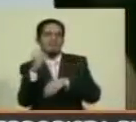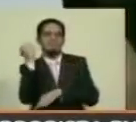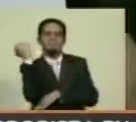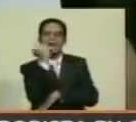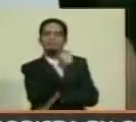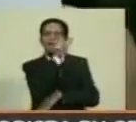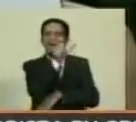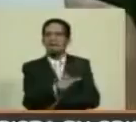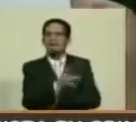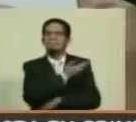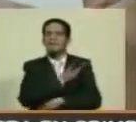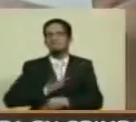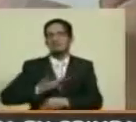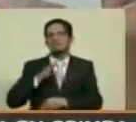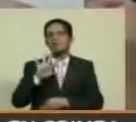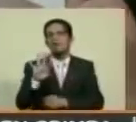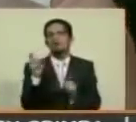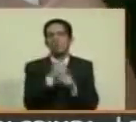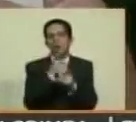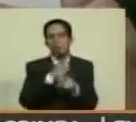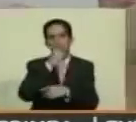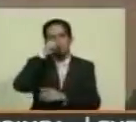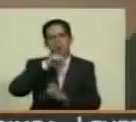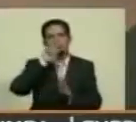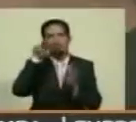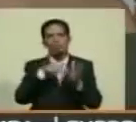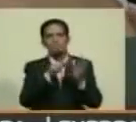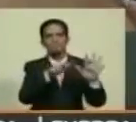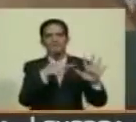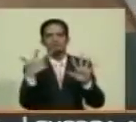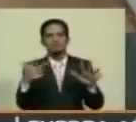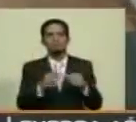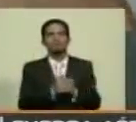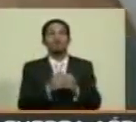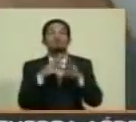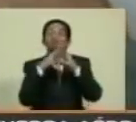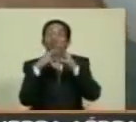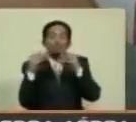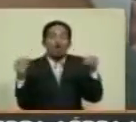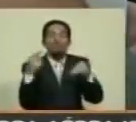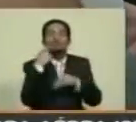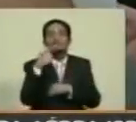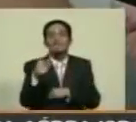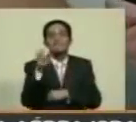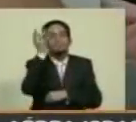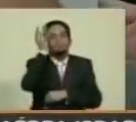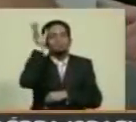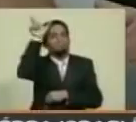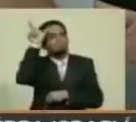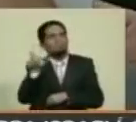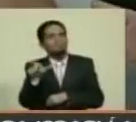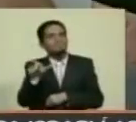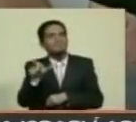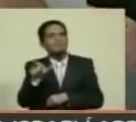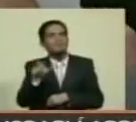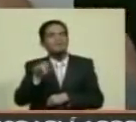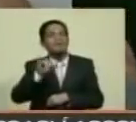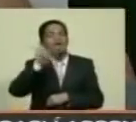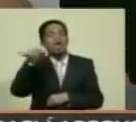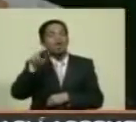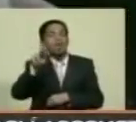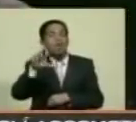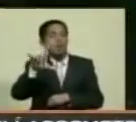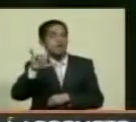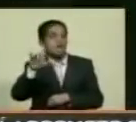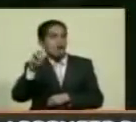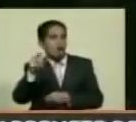4 de agosto de 2018. Todos señalan a Julio Borges como el autor intelectual y el director de